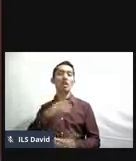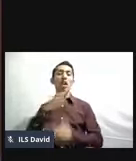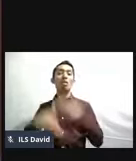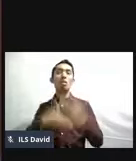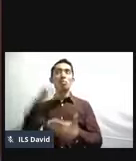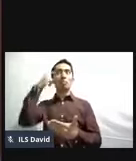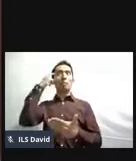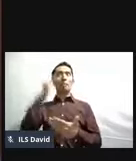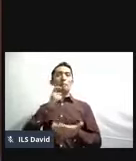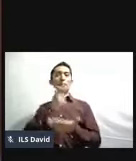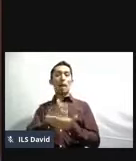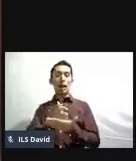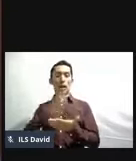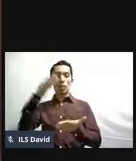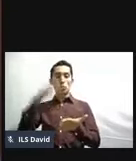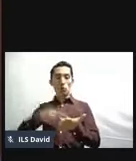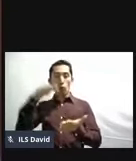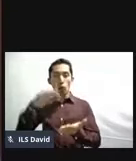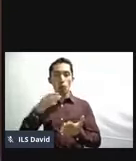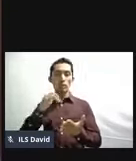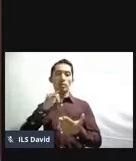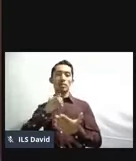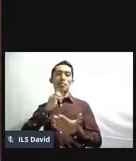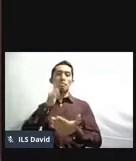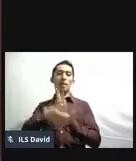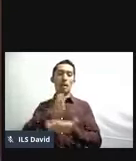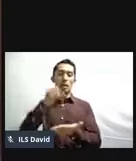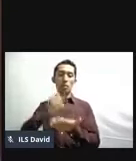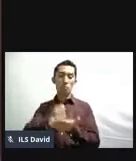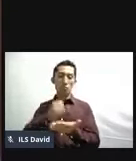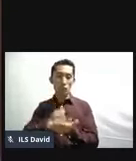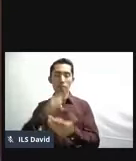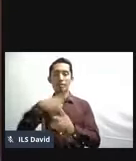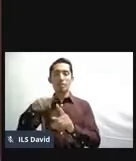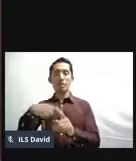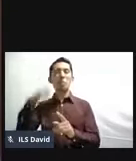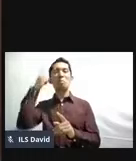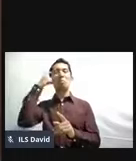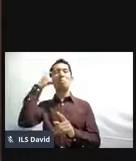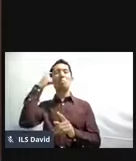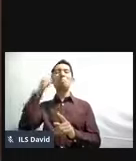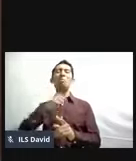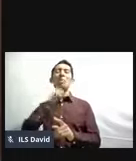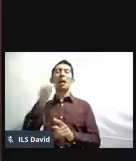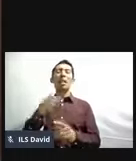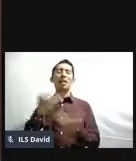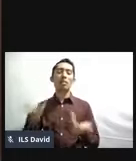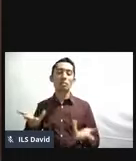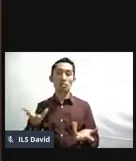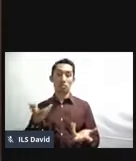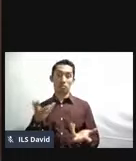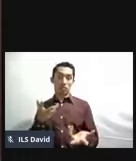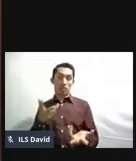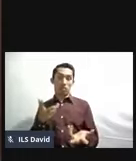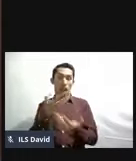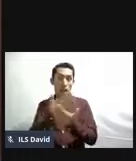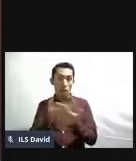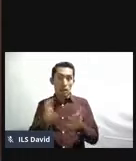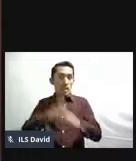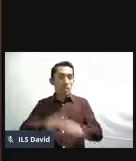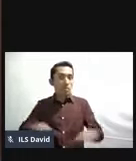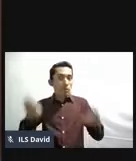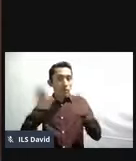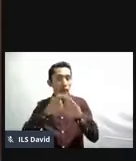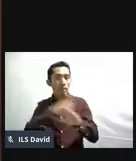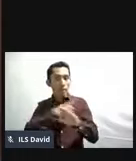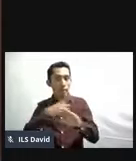pagar el impuesto. Y hoy por hoy, lo más importante, conservarse sano y salvo para los y